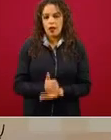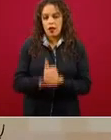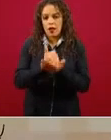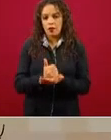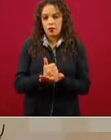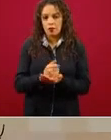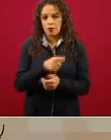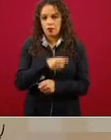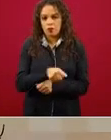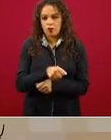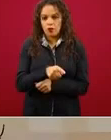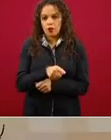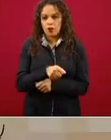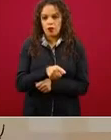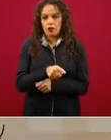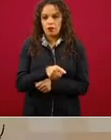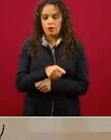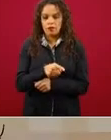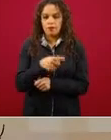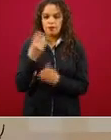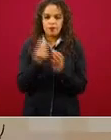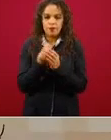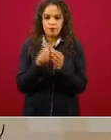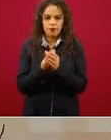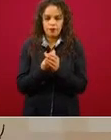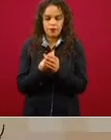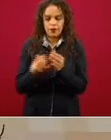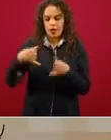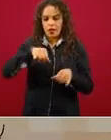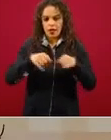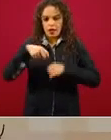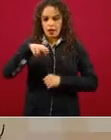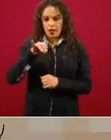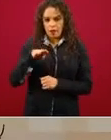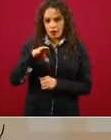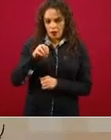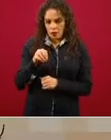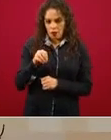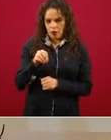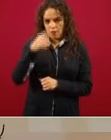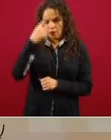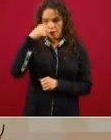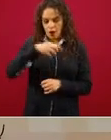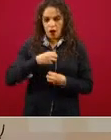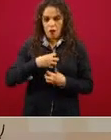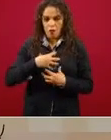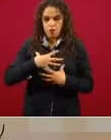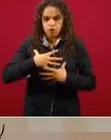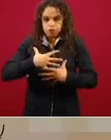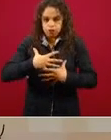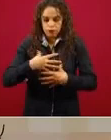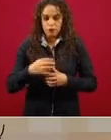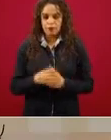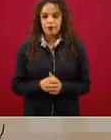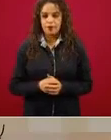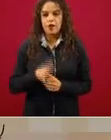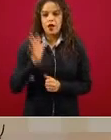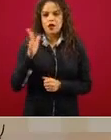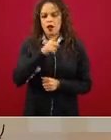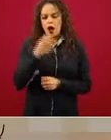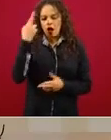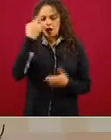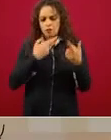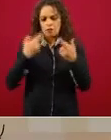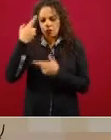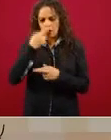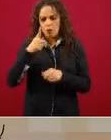químicos de la inflamación, la IL-6, y fue evaluado en ensayos clínicos donde